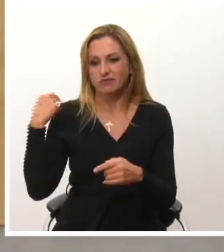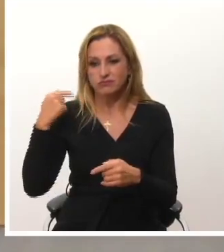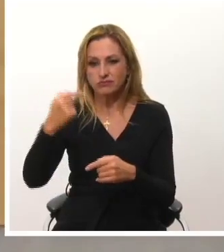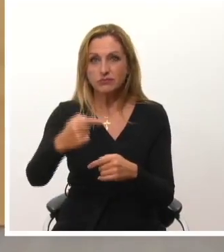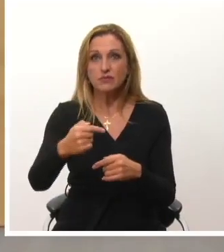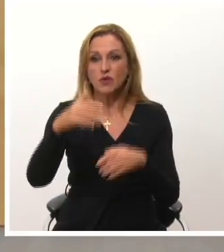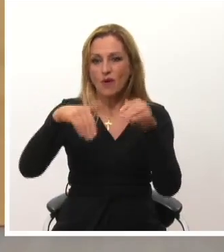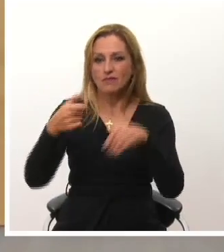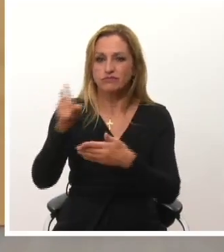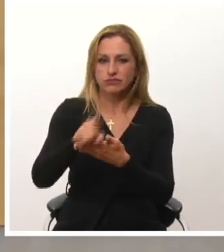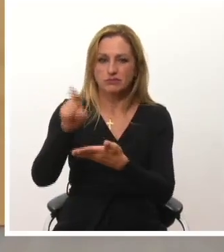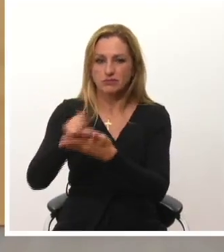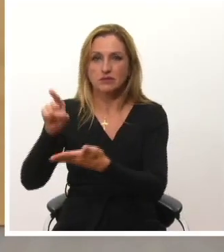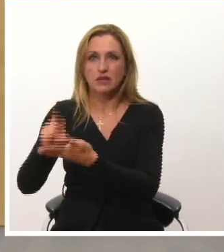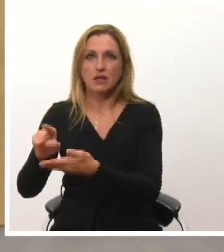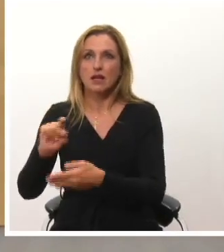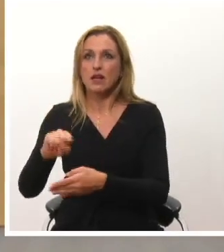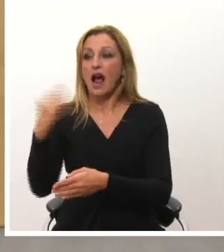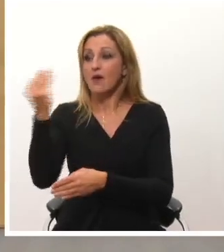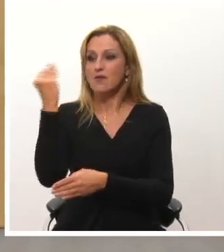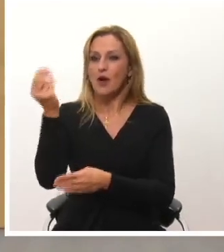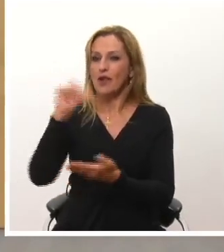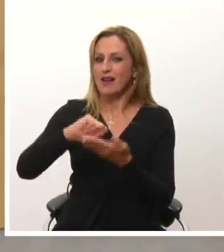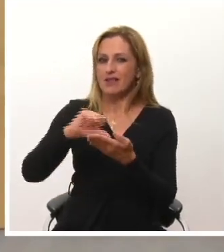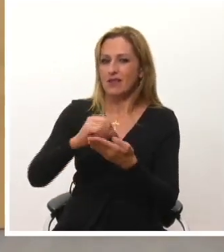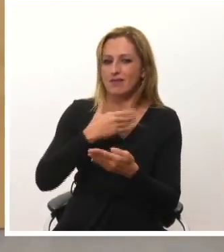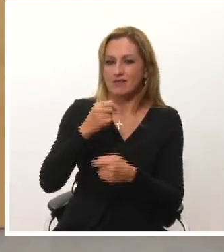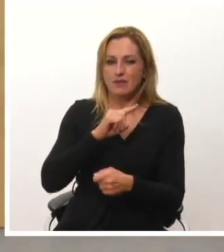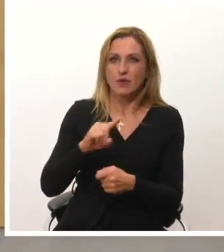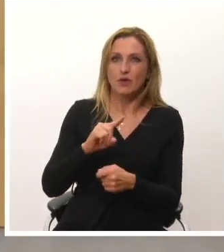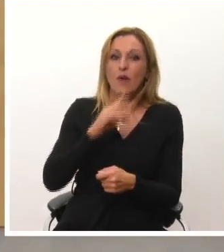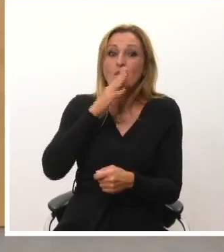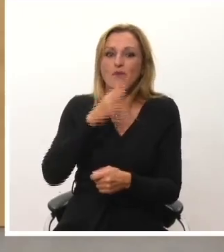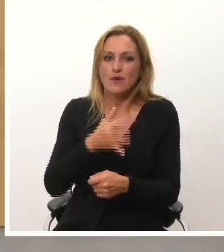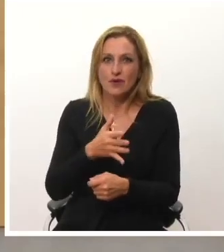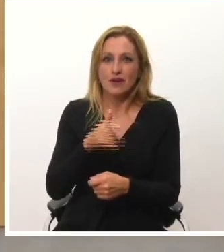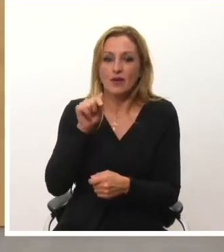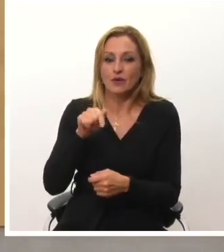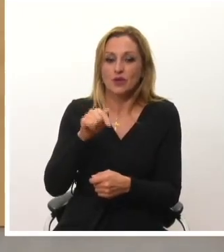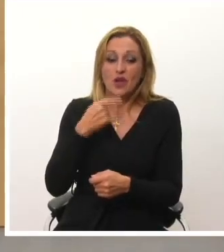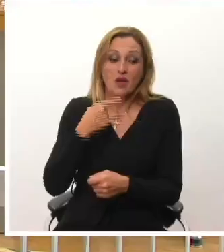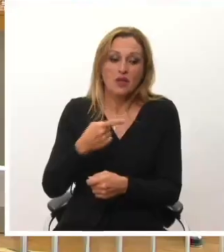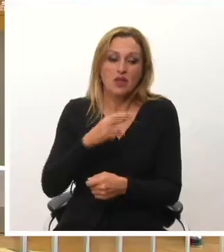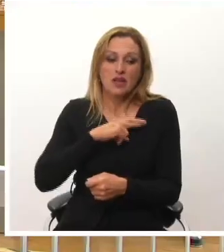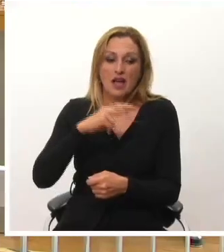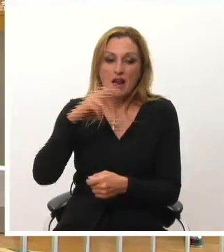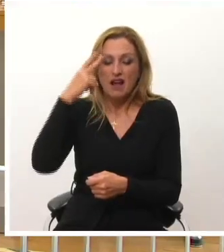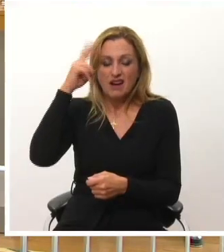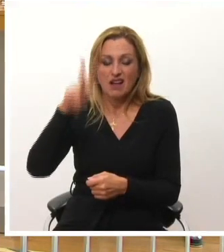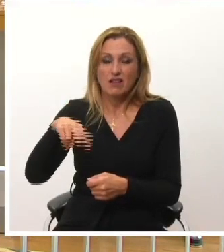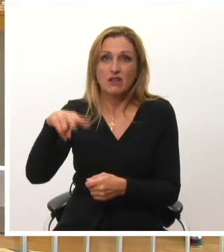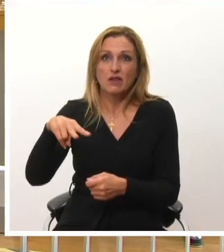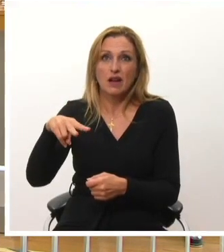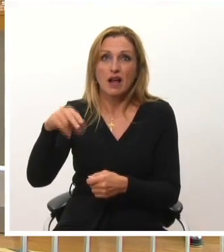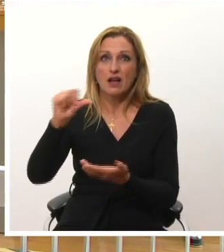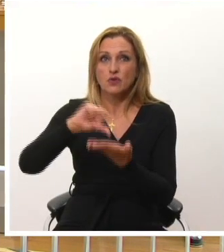parece un poco fuerte que no queremos las mejoras la mejor a la ciudad Por qué Cuál es la razón que usted dice que tenemos para que no queramos que mejore